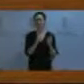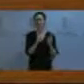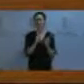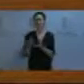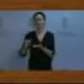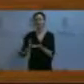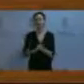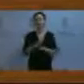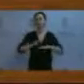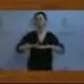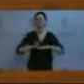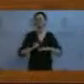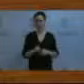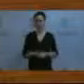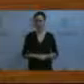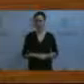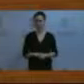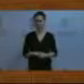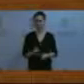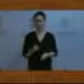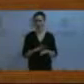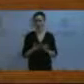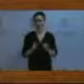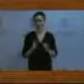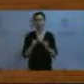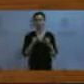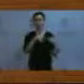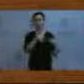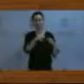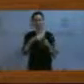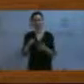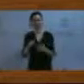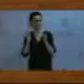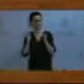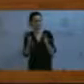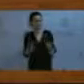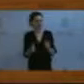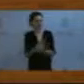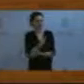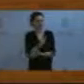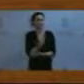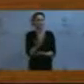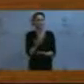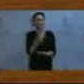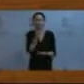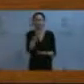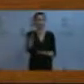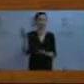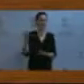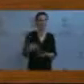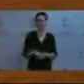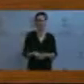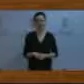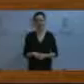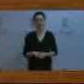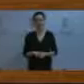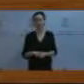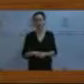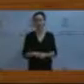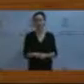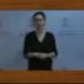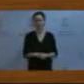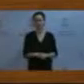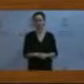contratos en la contratación de este tipo de servicios por distintos organismos, y que, señalando que es incorrecta y que no se debe hacer así. Y